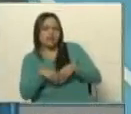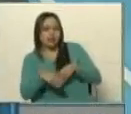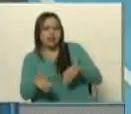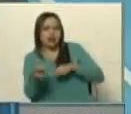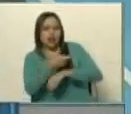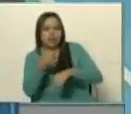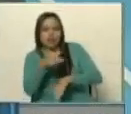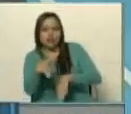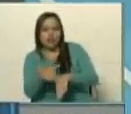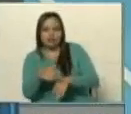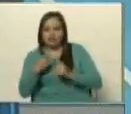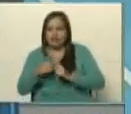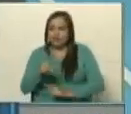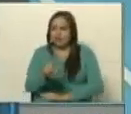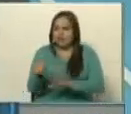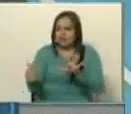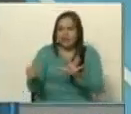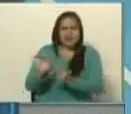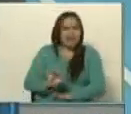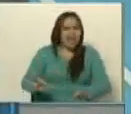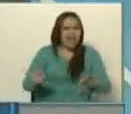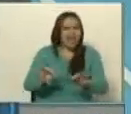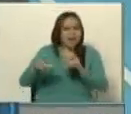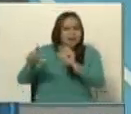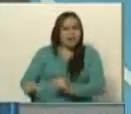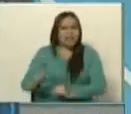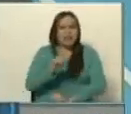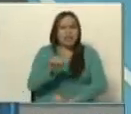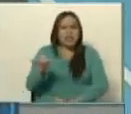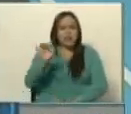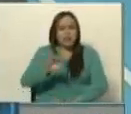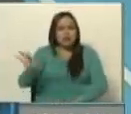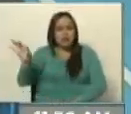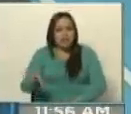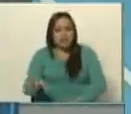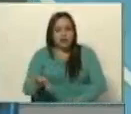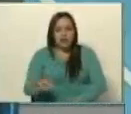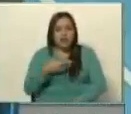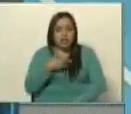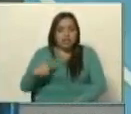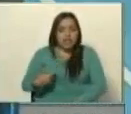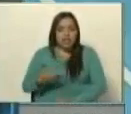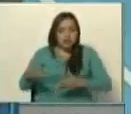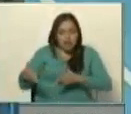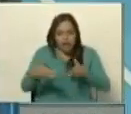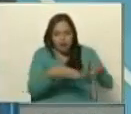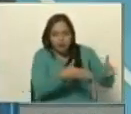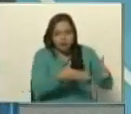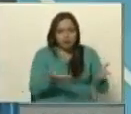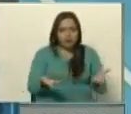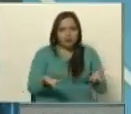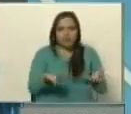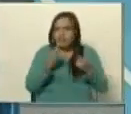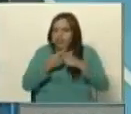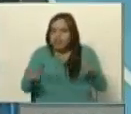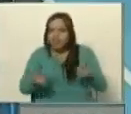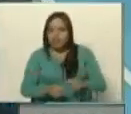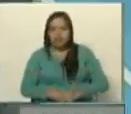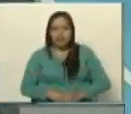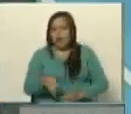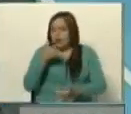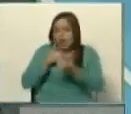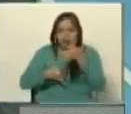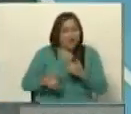es nada, es menos del 10%, es una vergüenza para aquellos que intentan esa ruta, es un fracaso contundente y rotundo. Yo